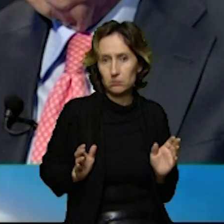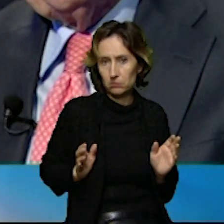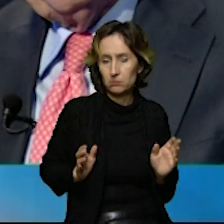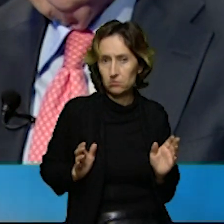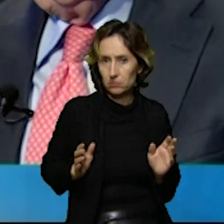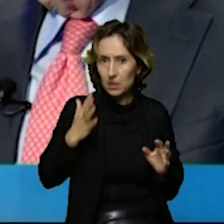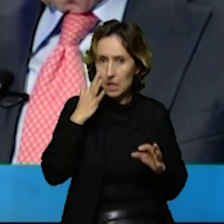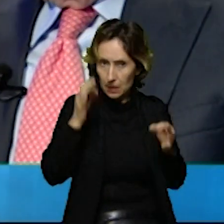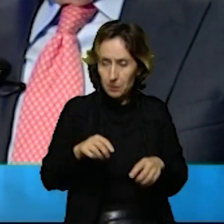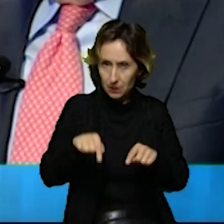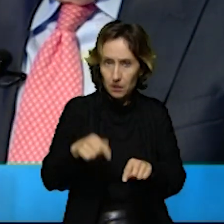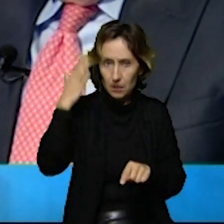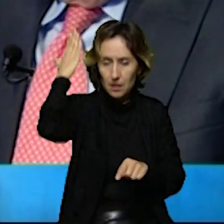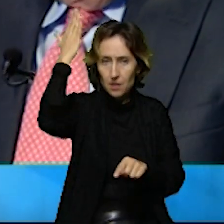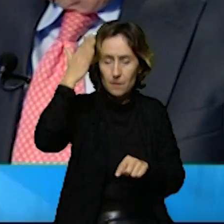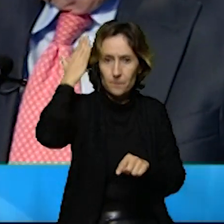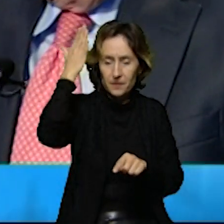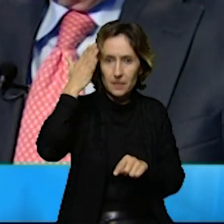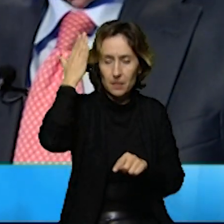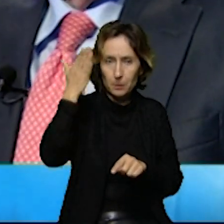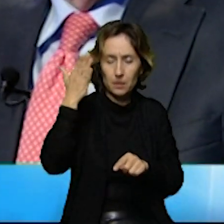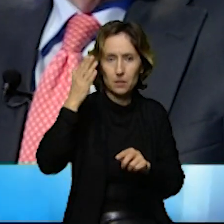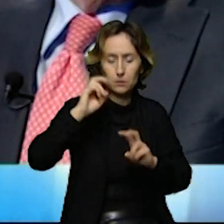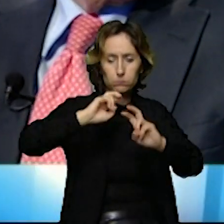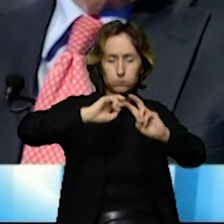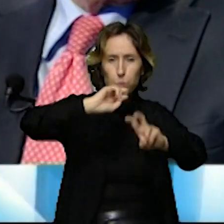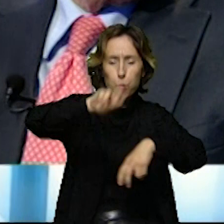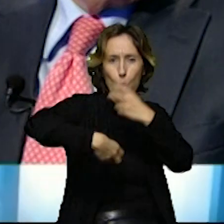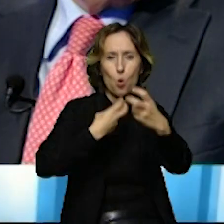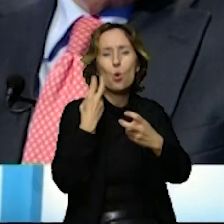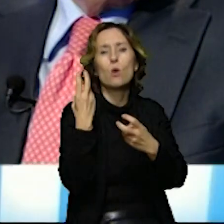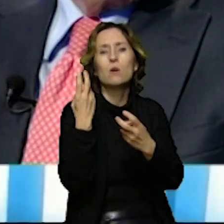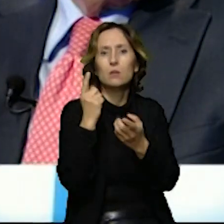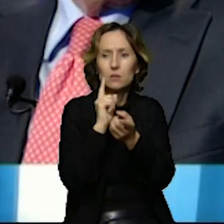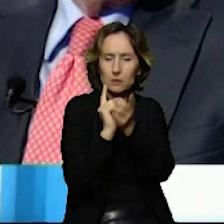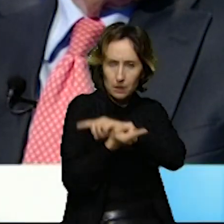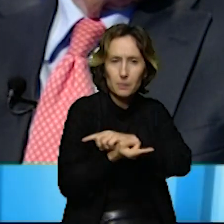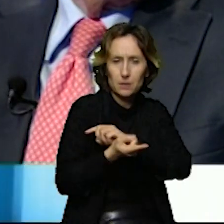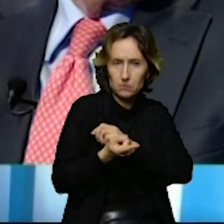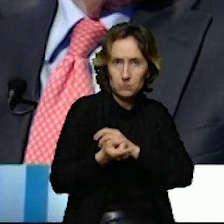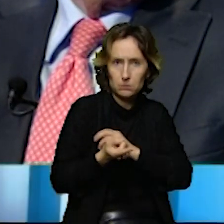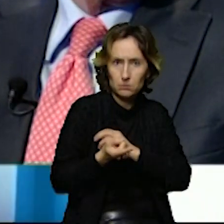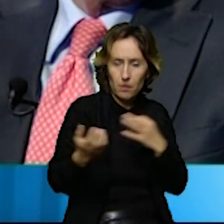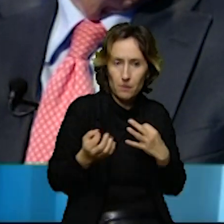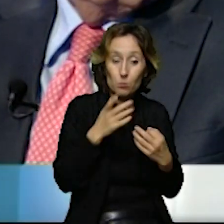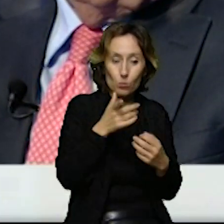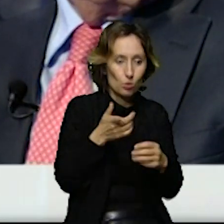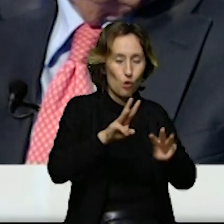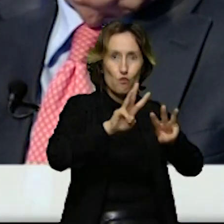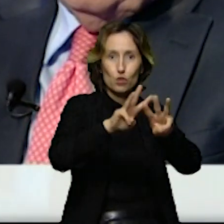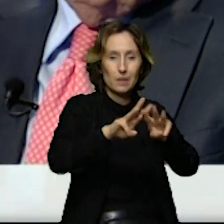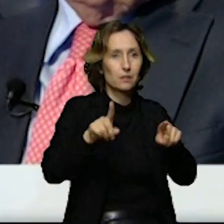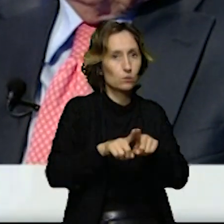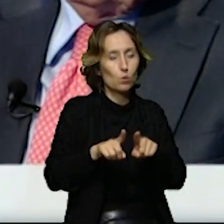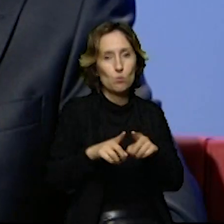¿Realmente estamos en Navarra preparados para dar la vuelta a ese motor que siempre se ha dicho que Volkswagen era el motor de